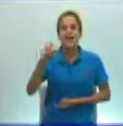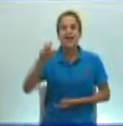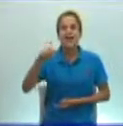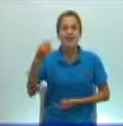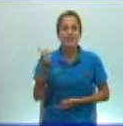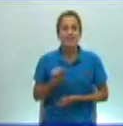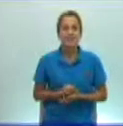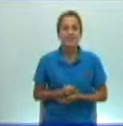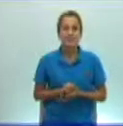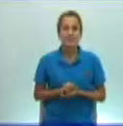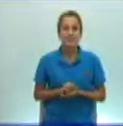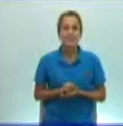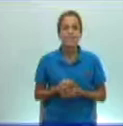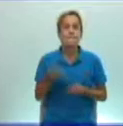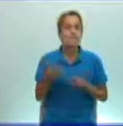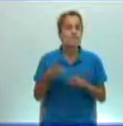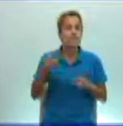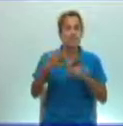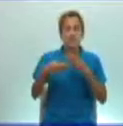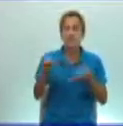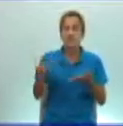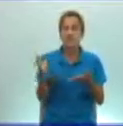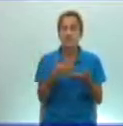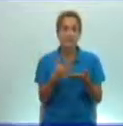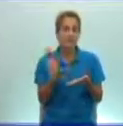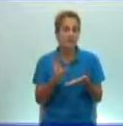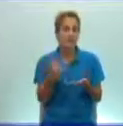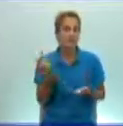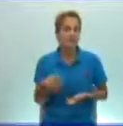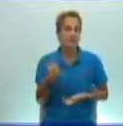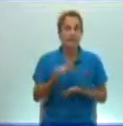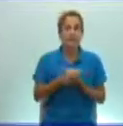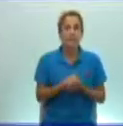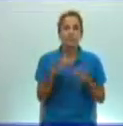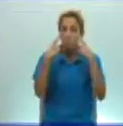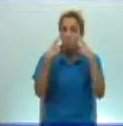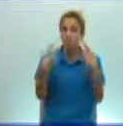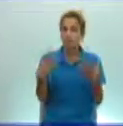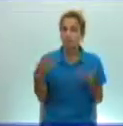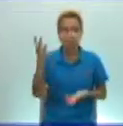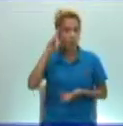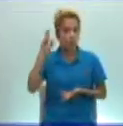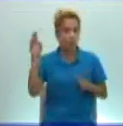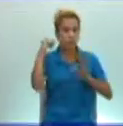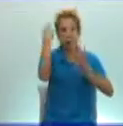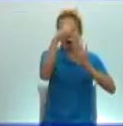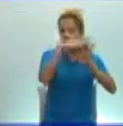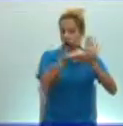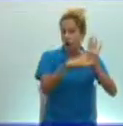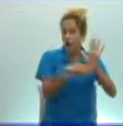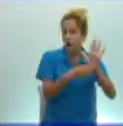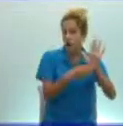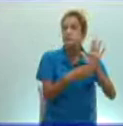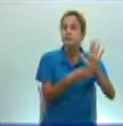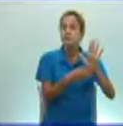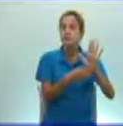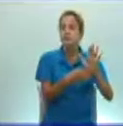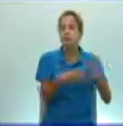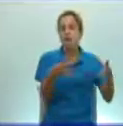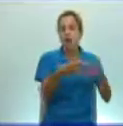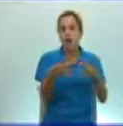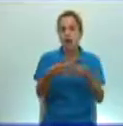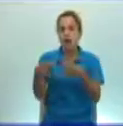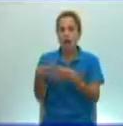poder realizar esta actividad es importante recordar las características de este tipo de